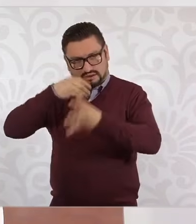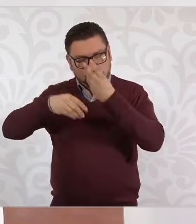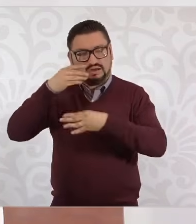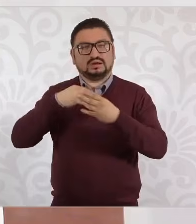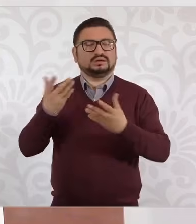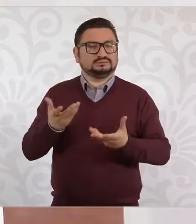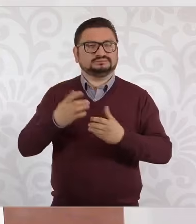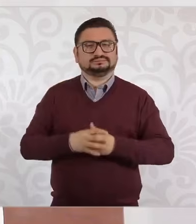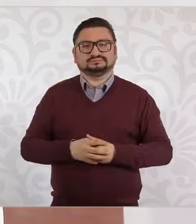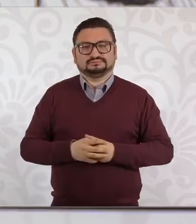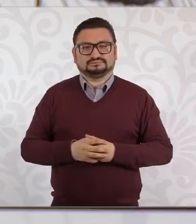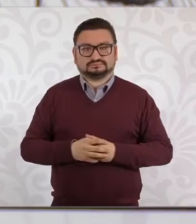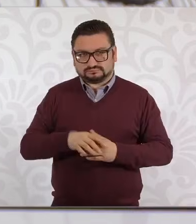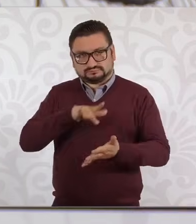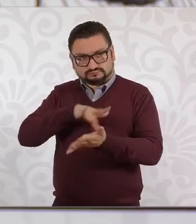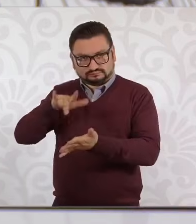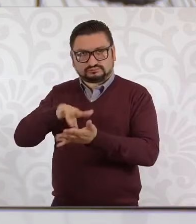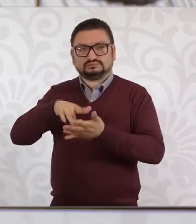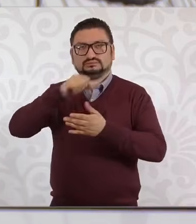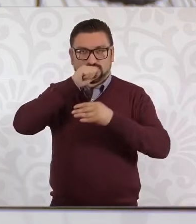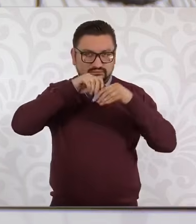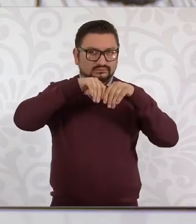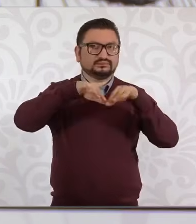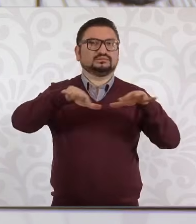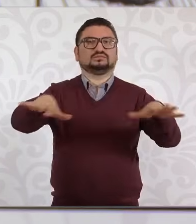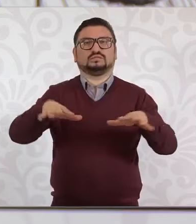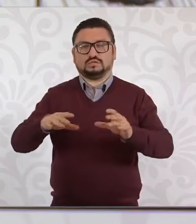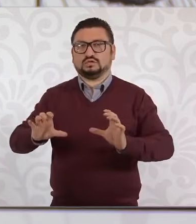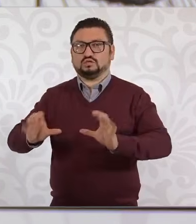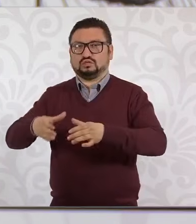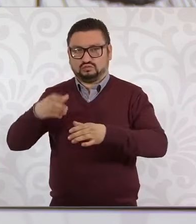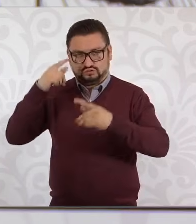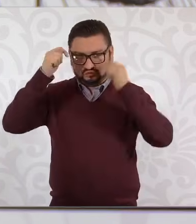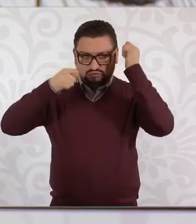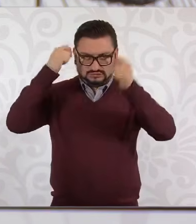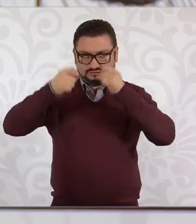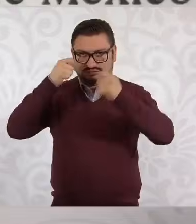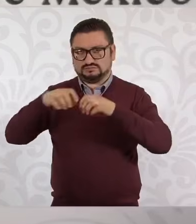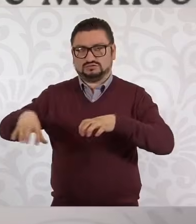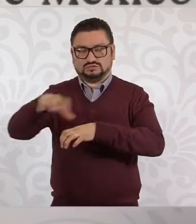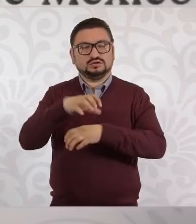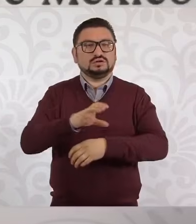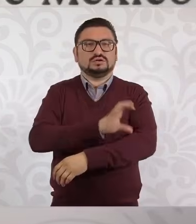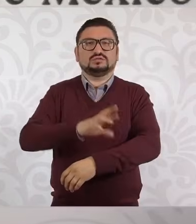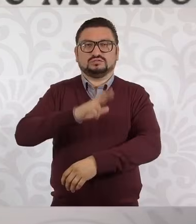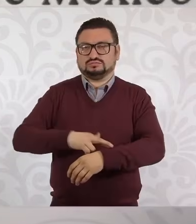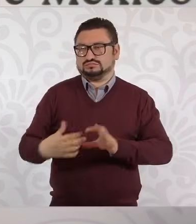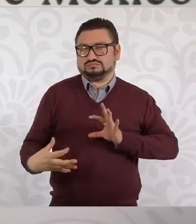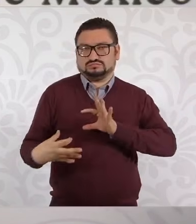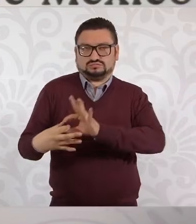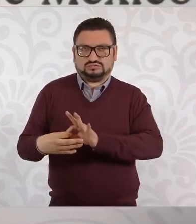para apoyo de difusión, promoción del turismo comunitario en coordinación con las